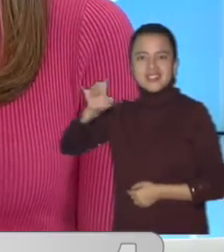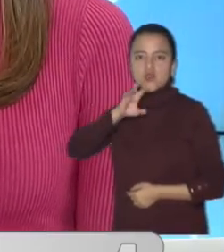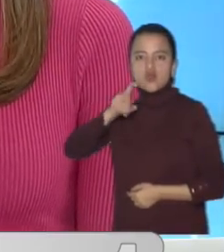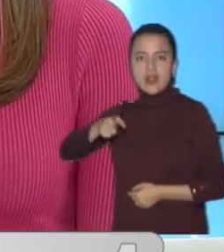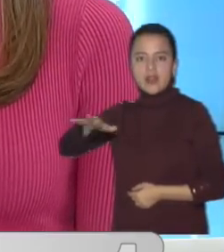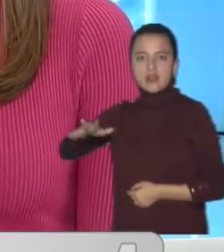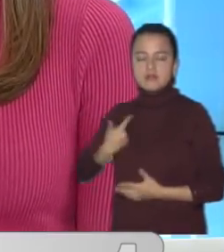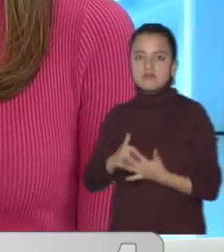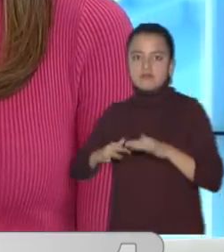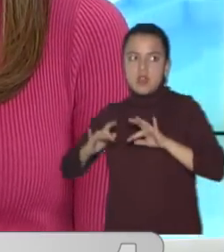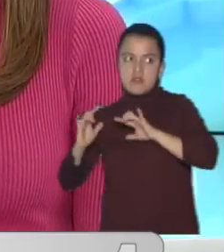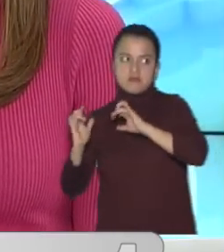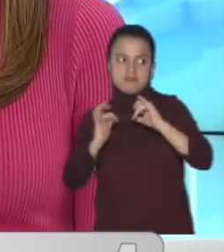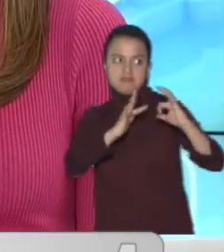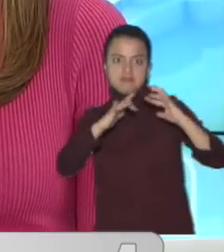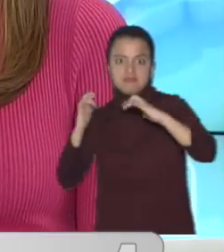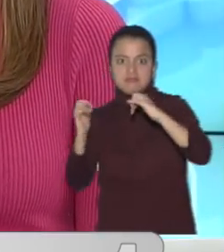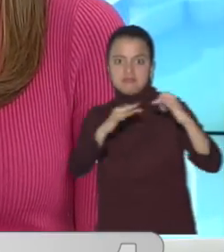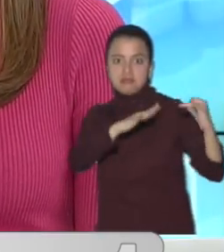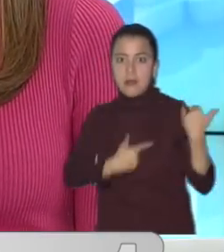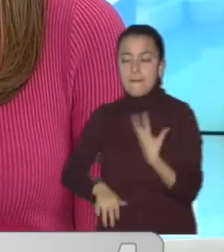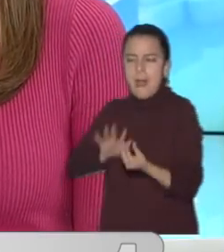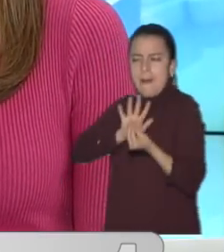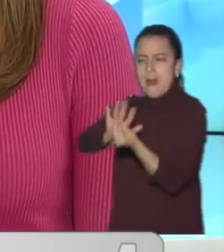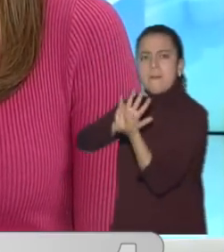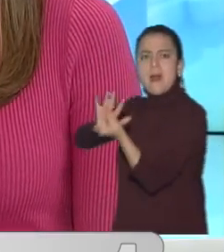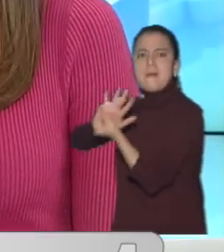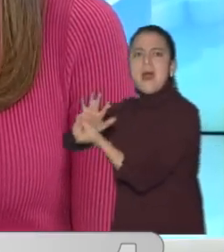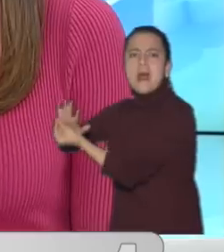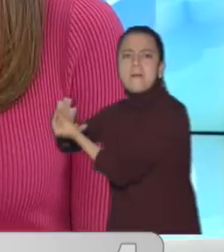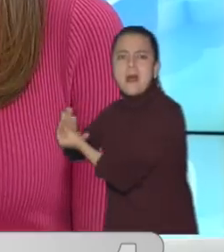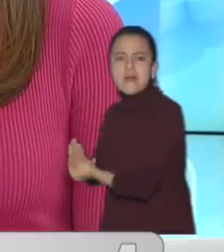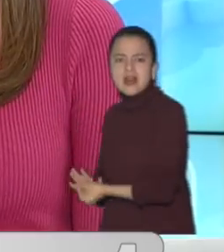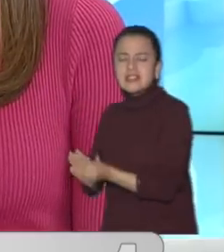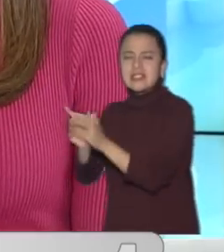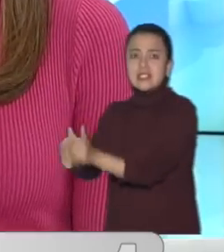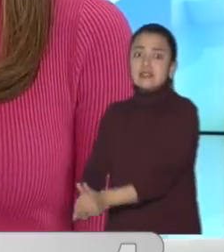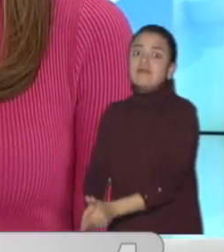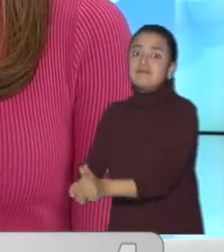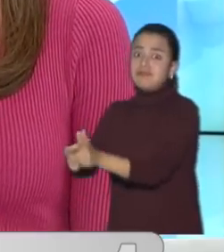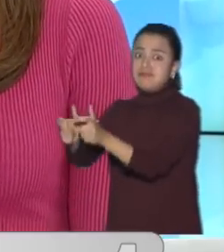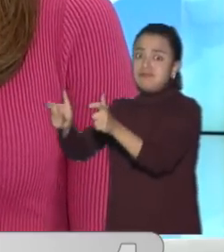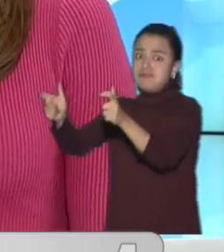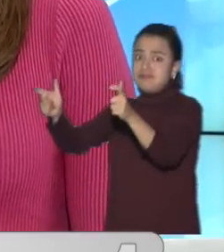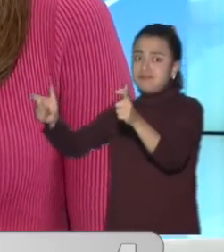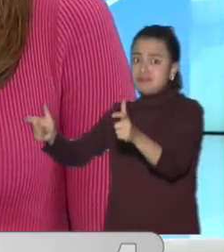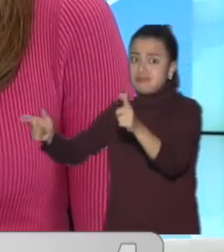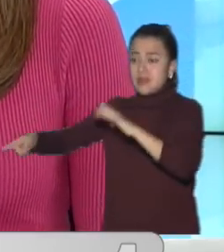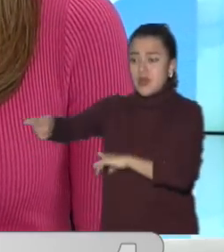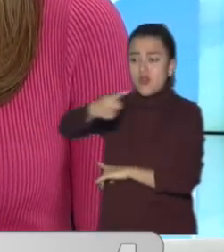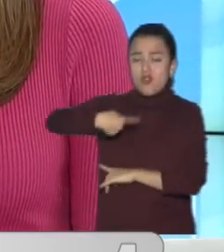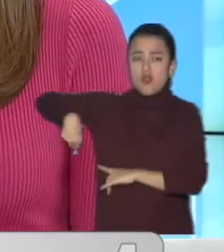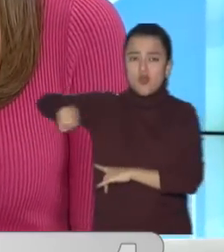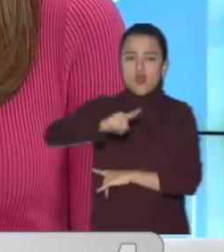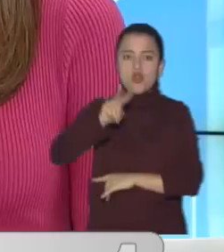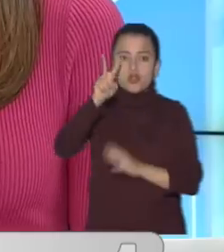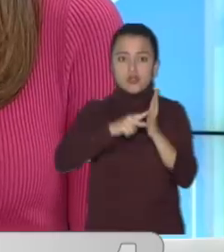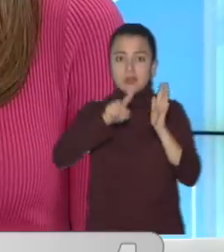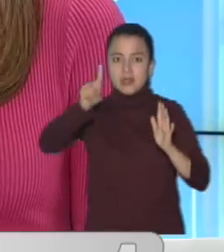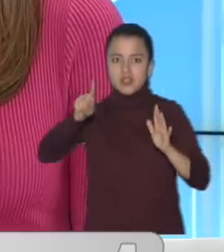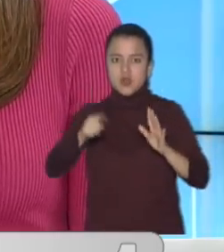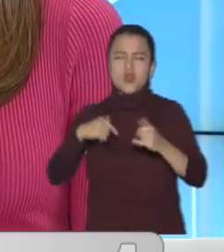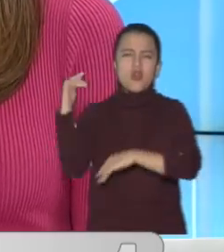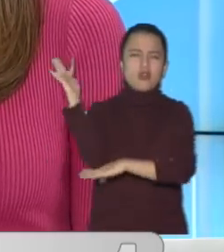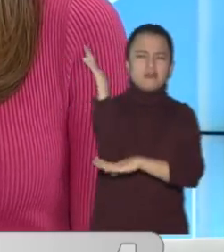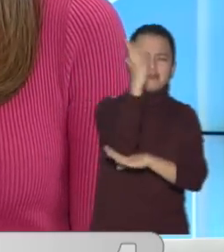combates en el este de Ucrania y el número de desplazados internos por los conflictos y los desastres naturales batió en 2021